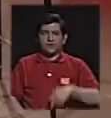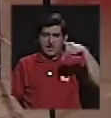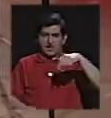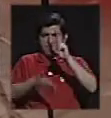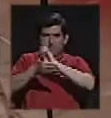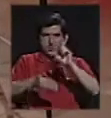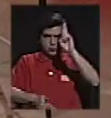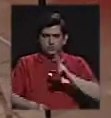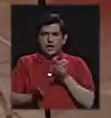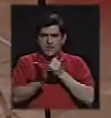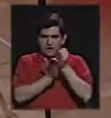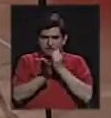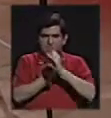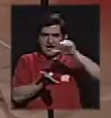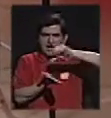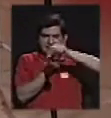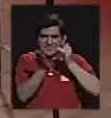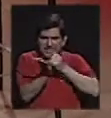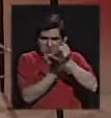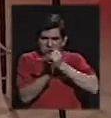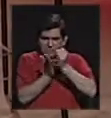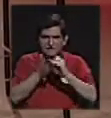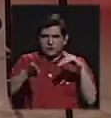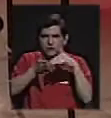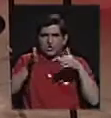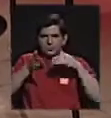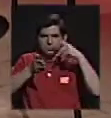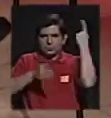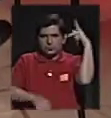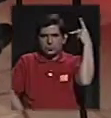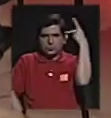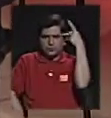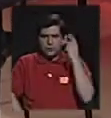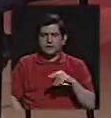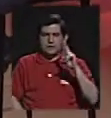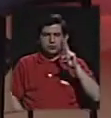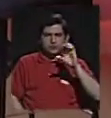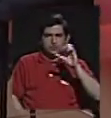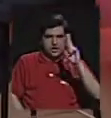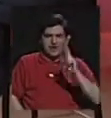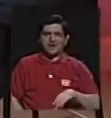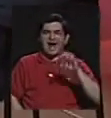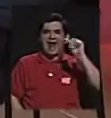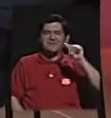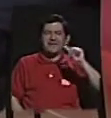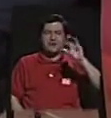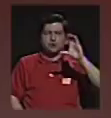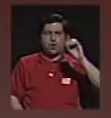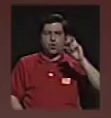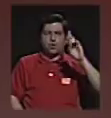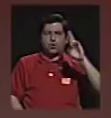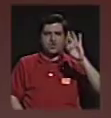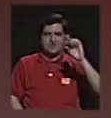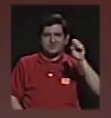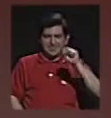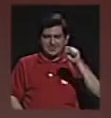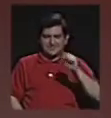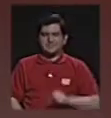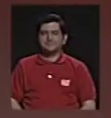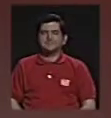Rica e investigador del Centro de Investigaciones y Estudios Políticos de la UCR, Alberto Cortés.